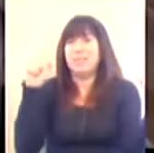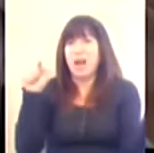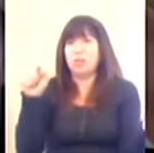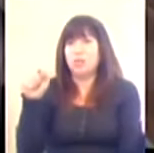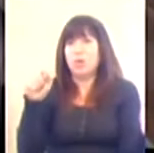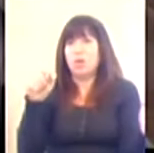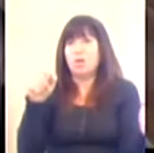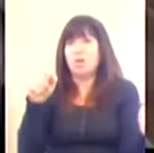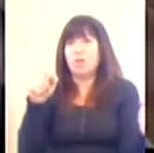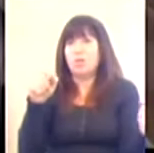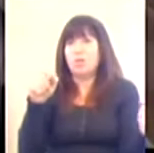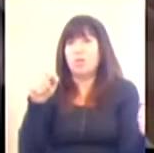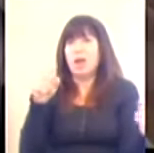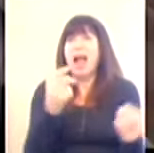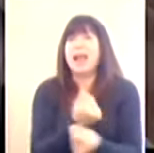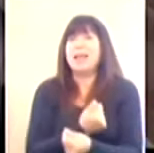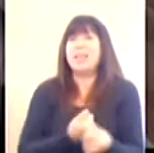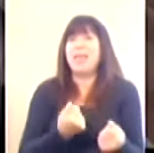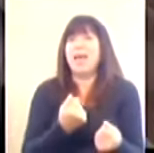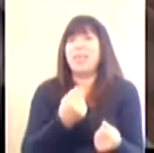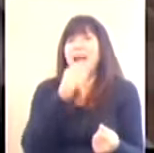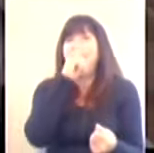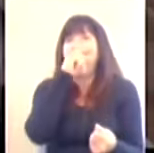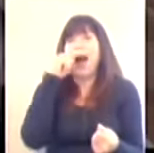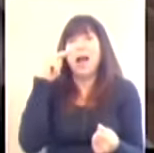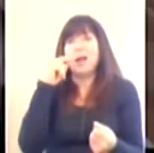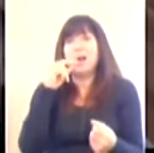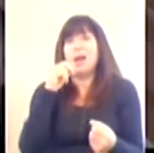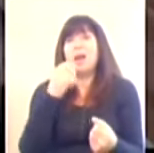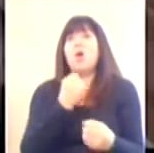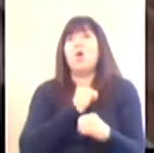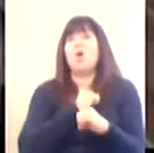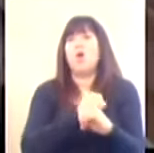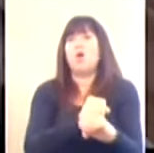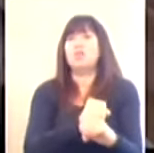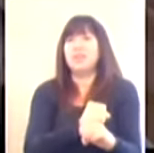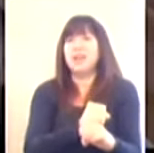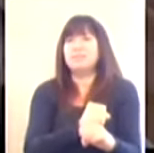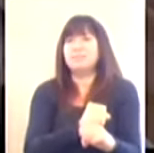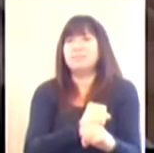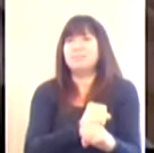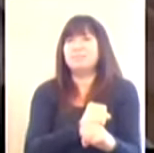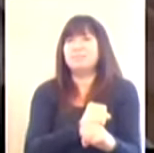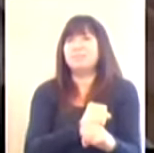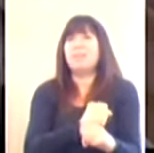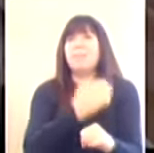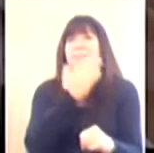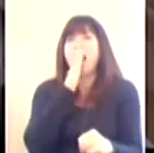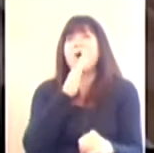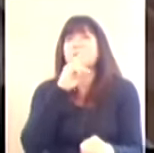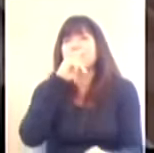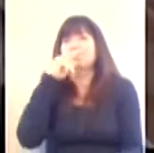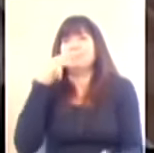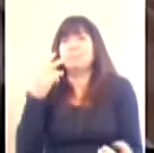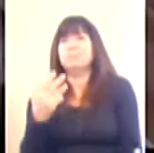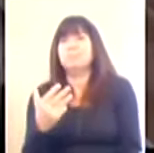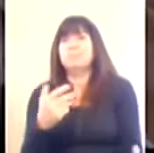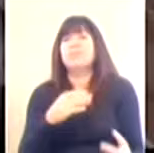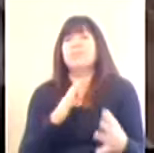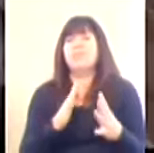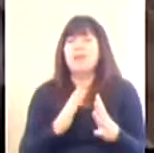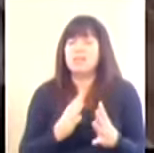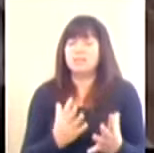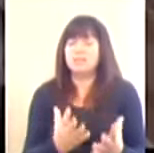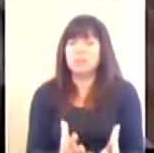atacar la calidad del aire y llegarle a la gente que sufre en la vida cotidiana. Así que se los dejo ahí y después podemos conversar más. Felicitaciones